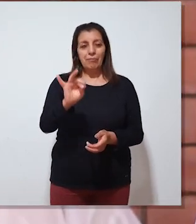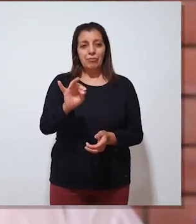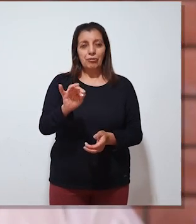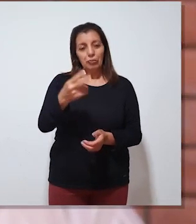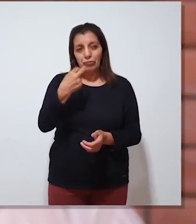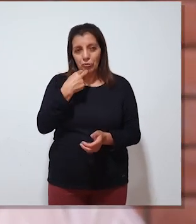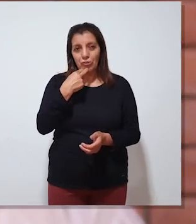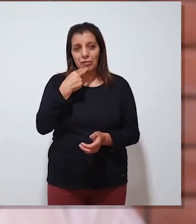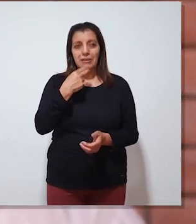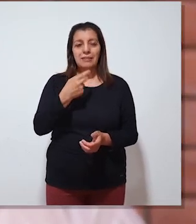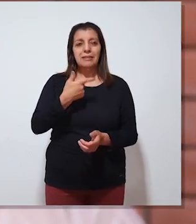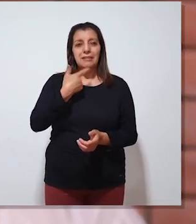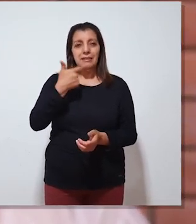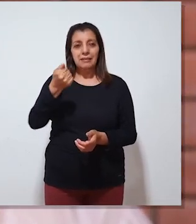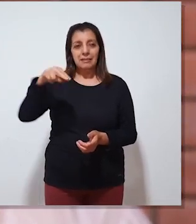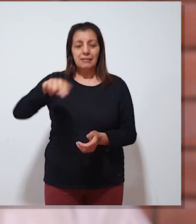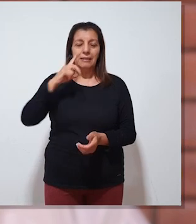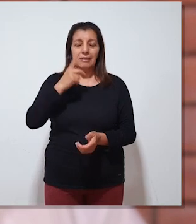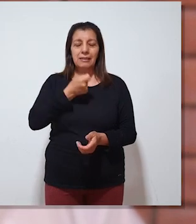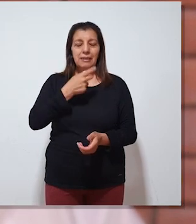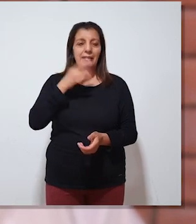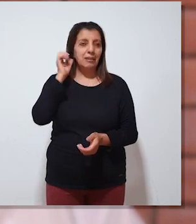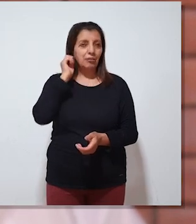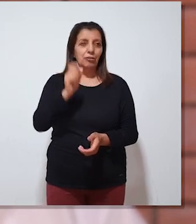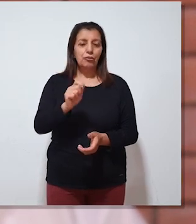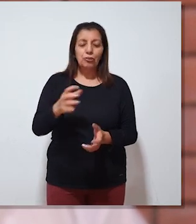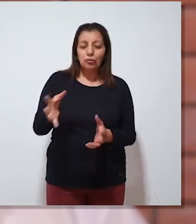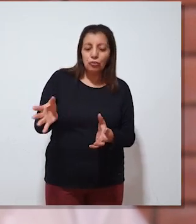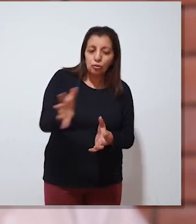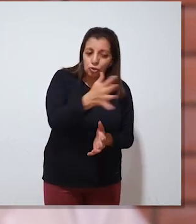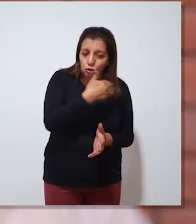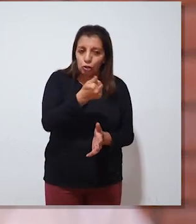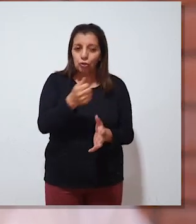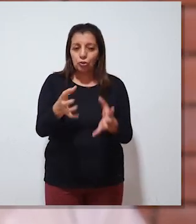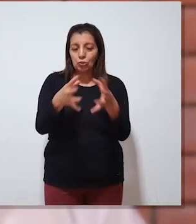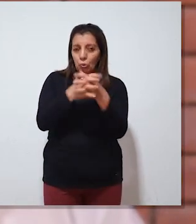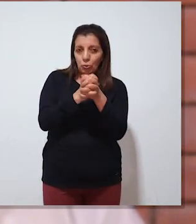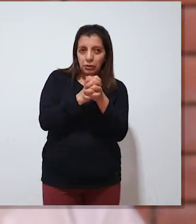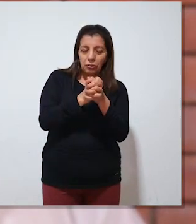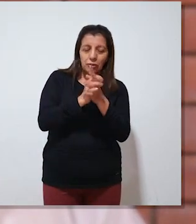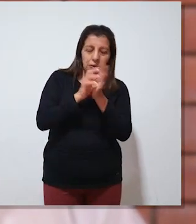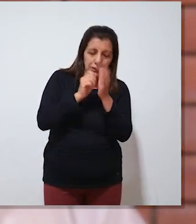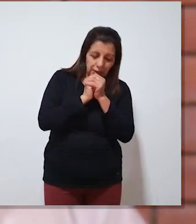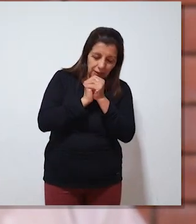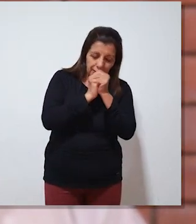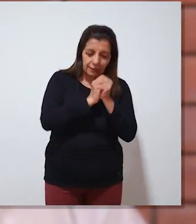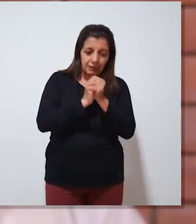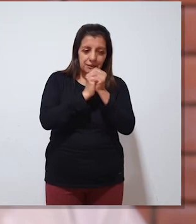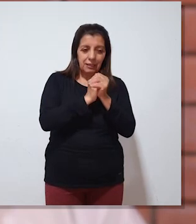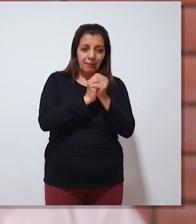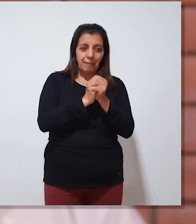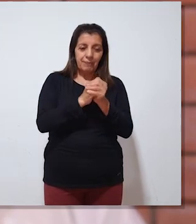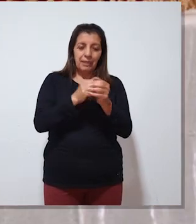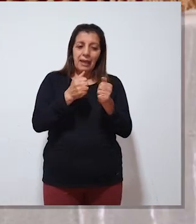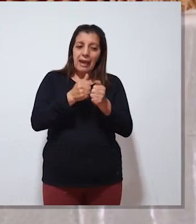Santiago. Todos ellos, íntimamente unidos, se dedicaban a la oración, en compañía de algunas